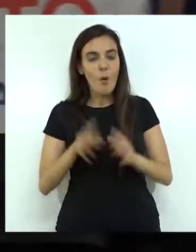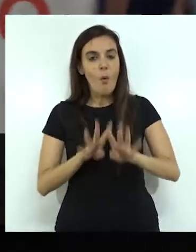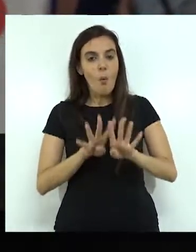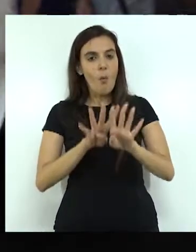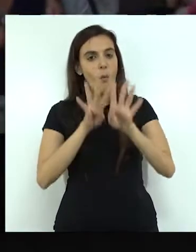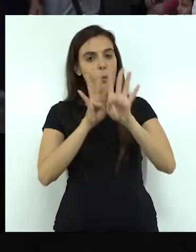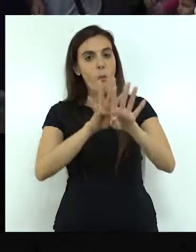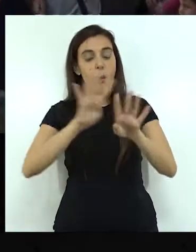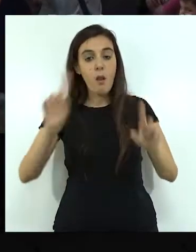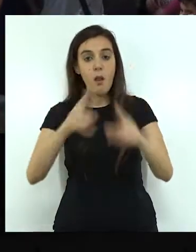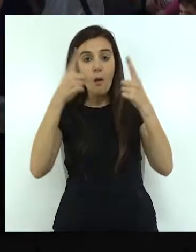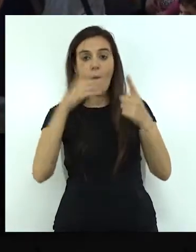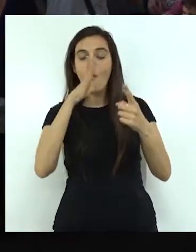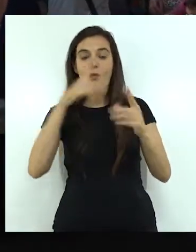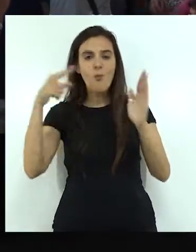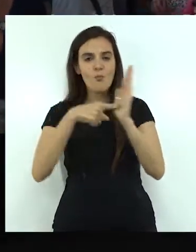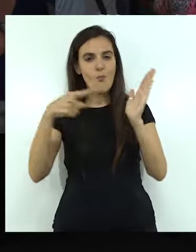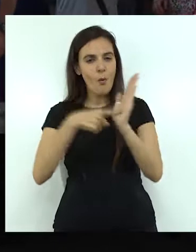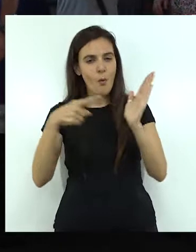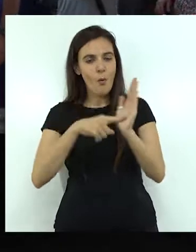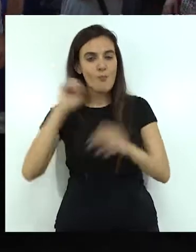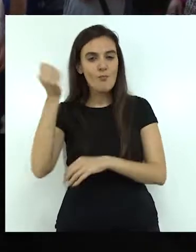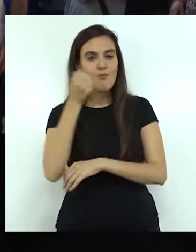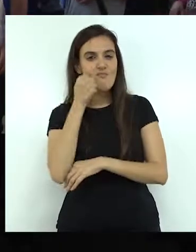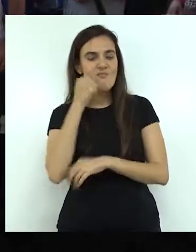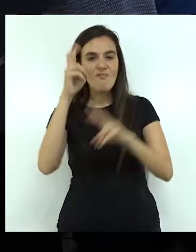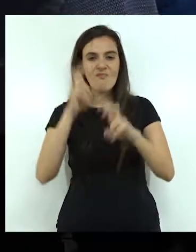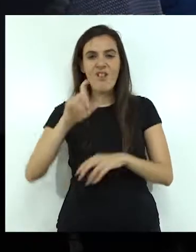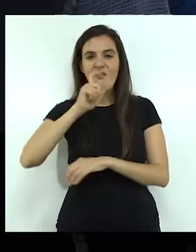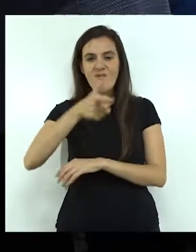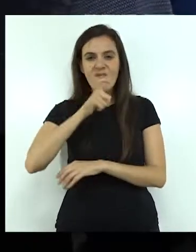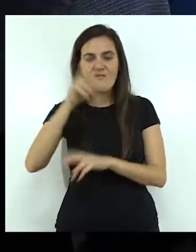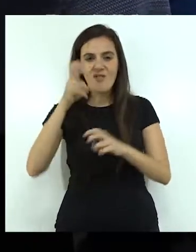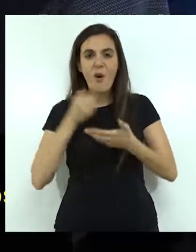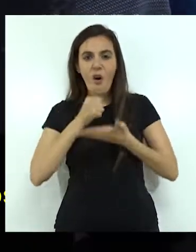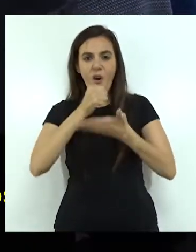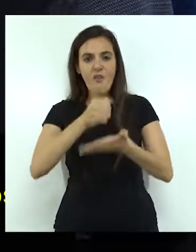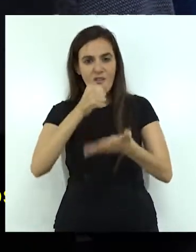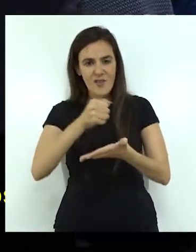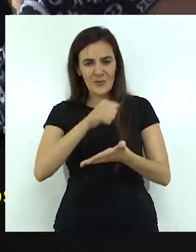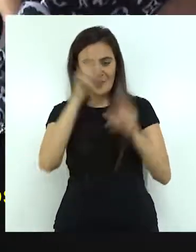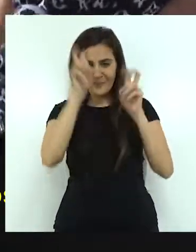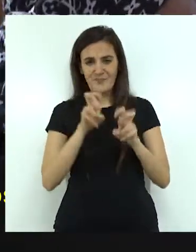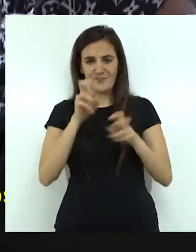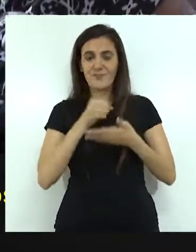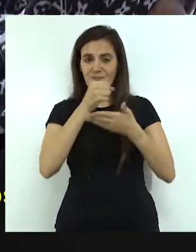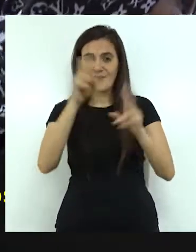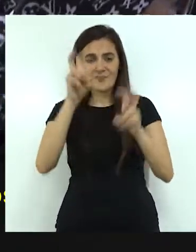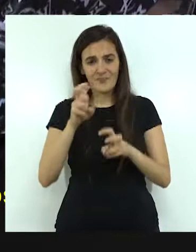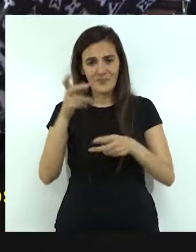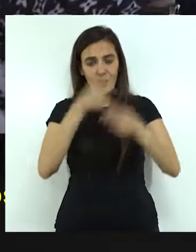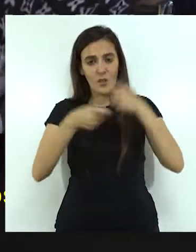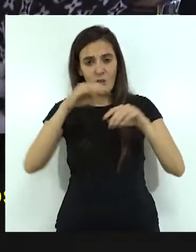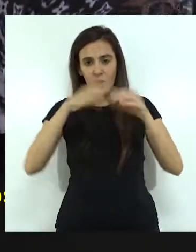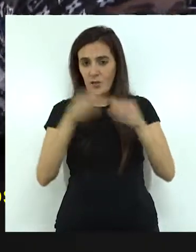medida de protesta ante lo que consideran insultante oferta realizada por la patronal en la negociación del convenio colectivo